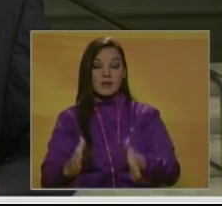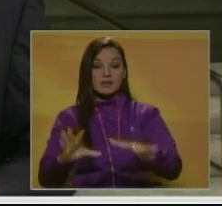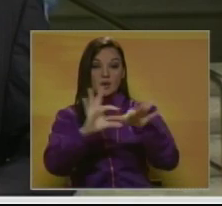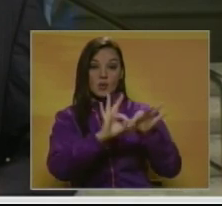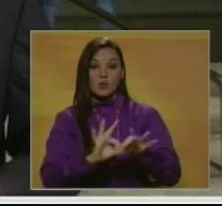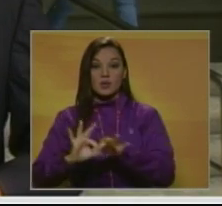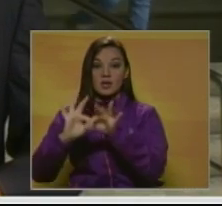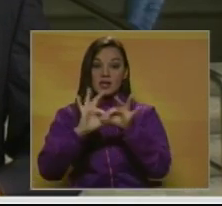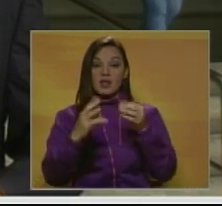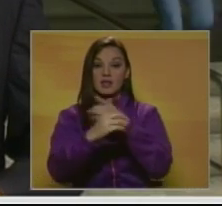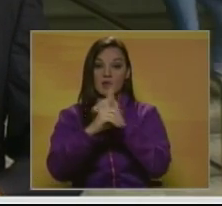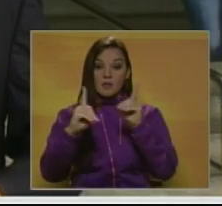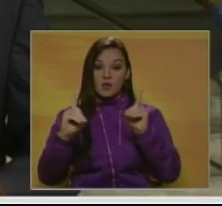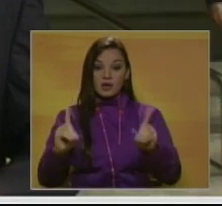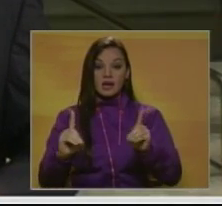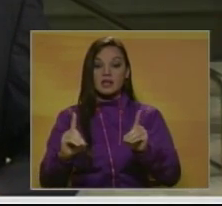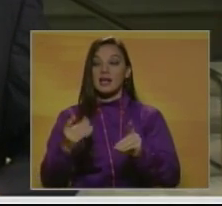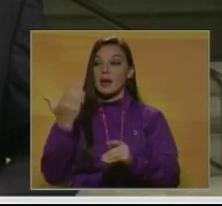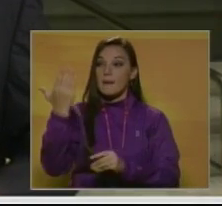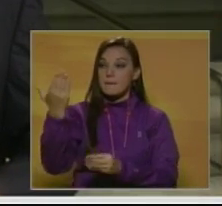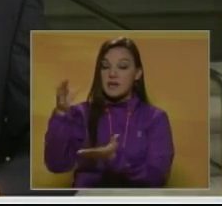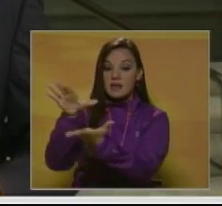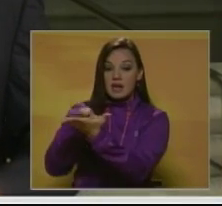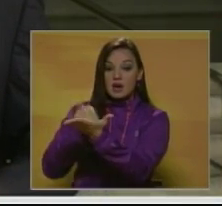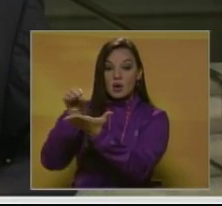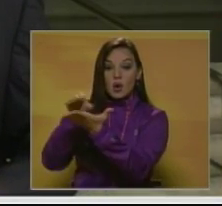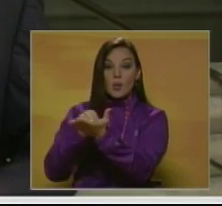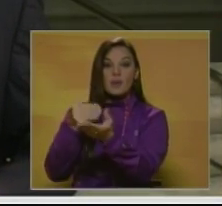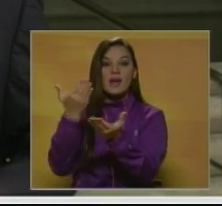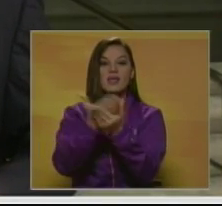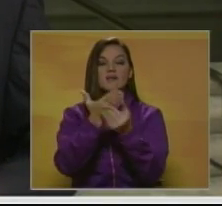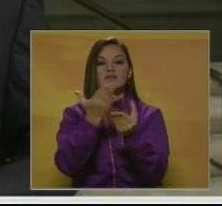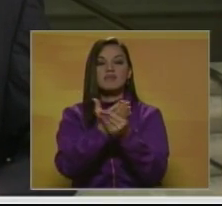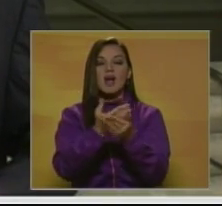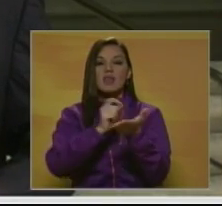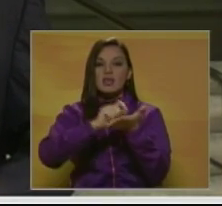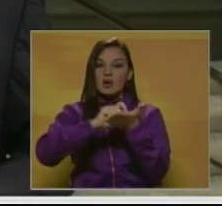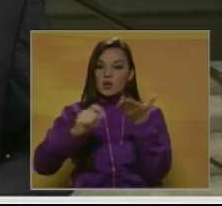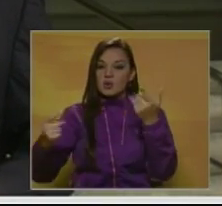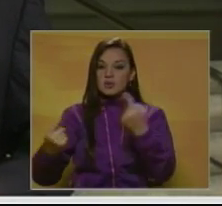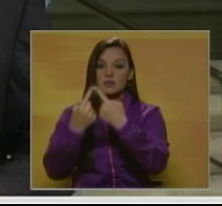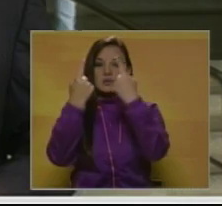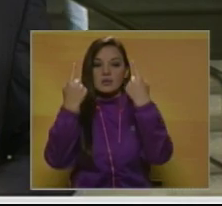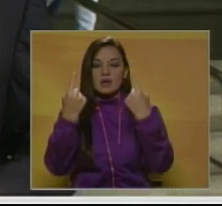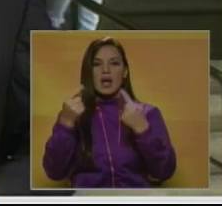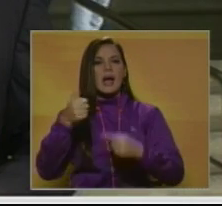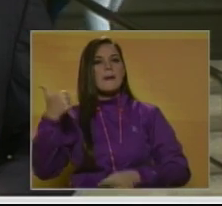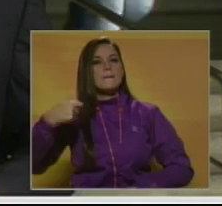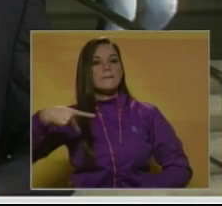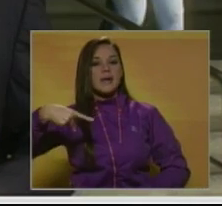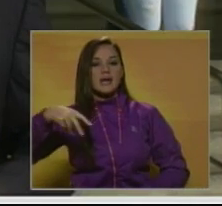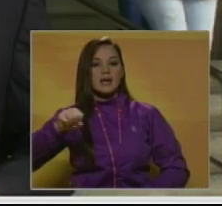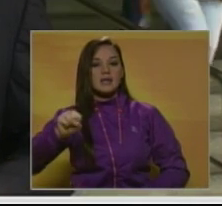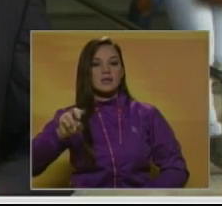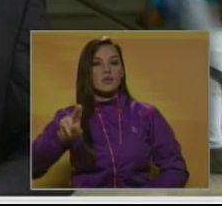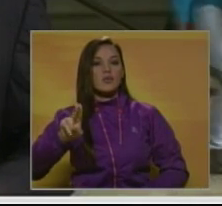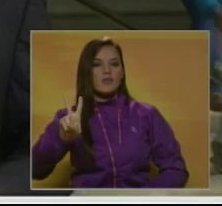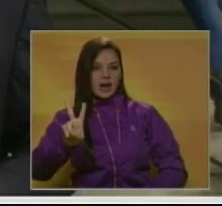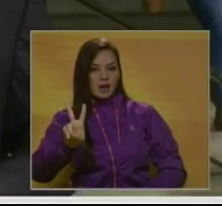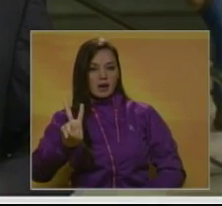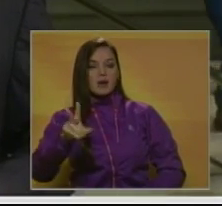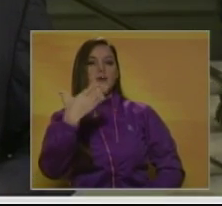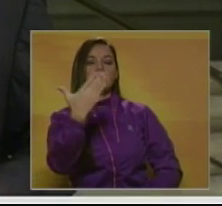en el TSJ es pedir copia del expediente de los recursos que ejerció el PSUV contra los